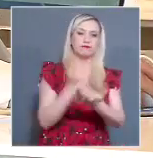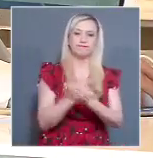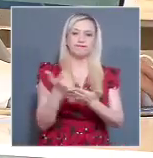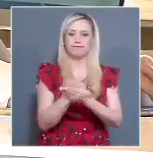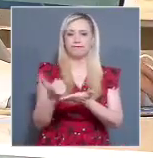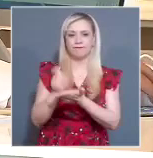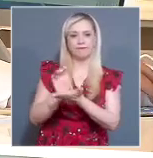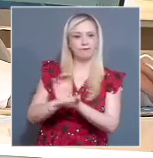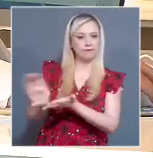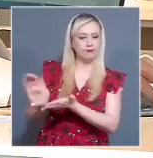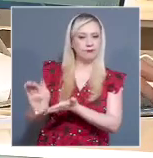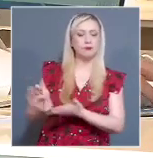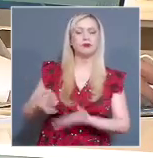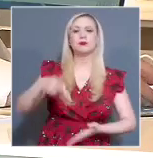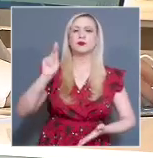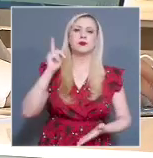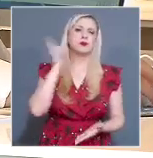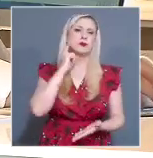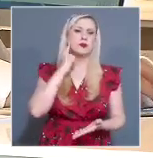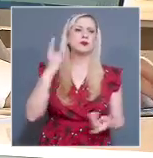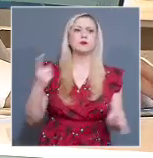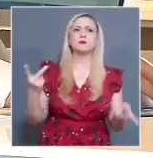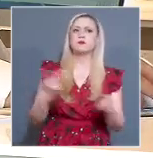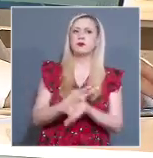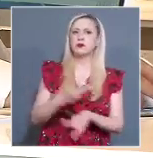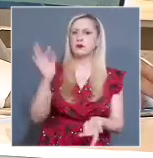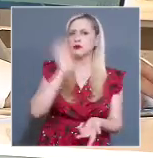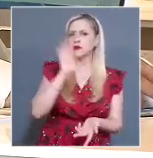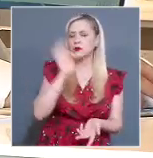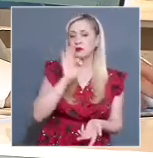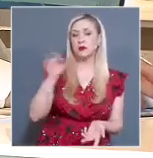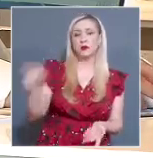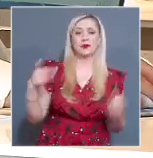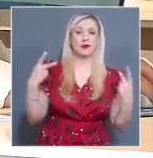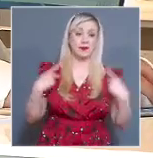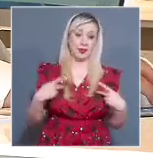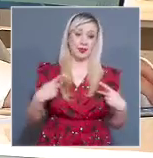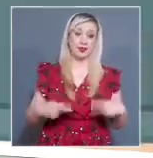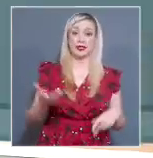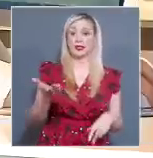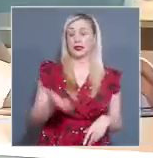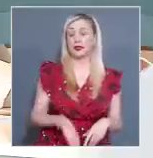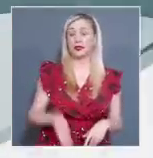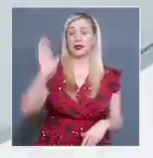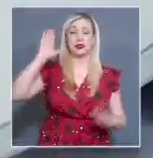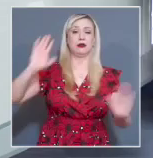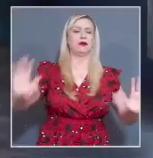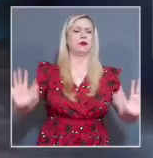los intereses que eventualmente pudieran generarse en caso de despido injustificado.